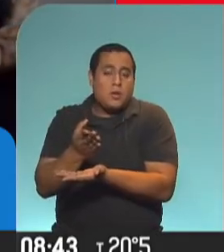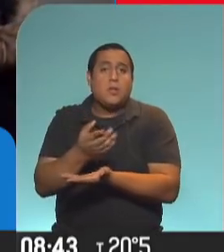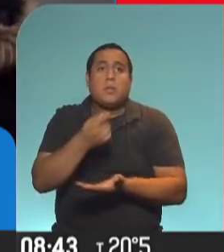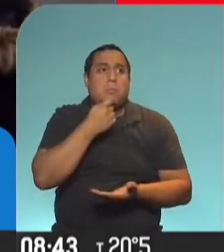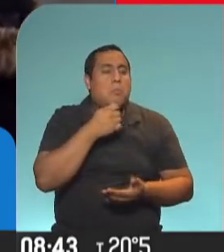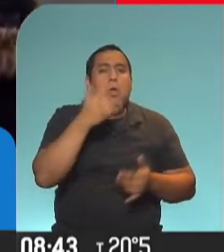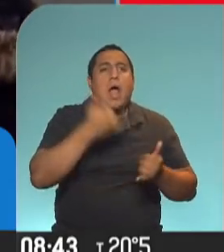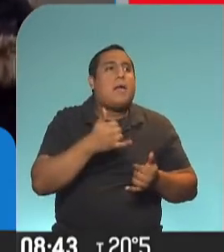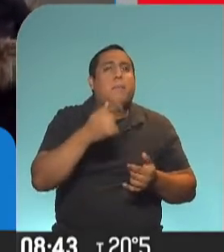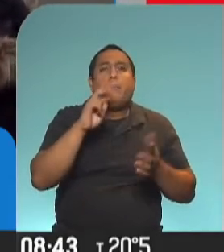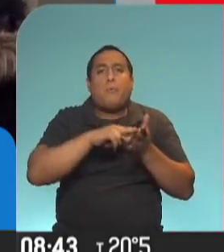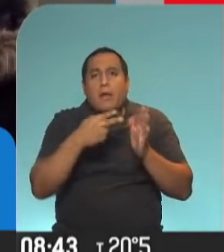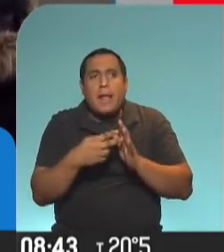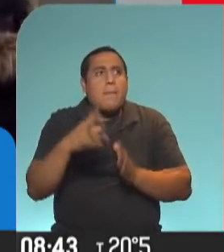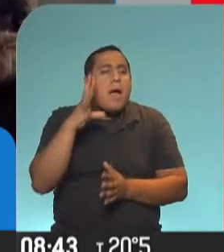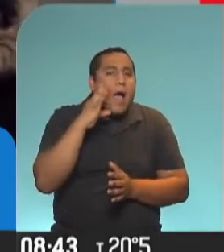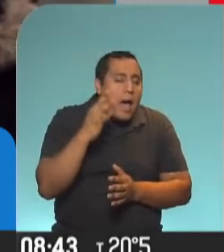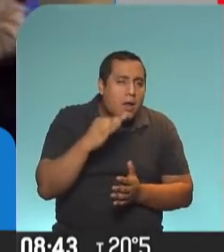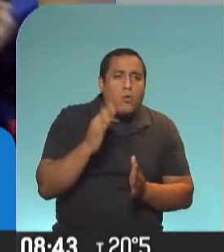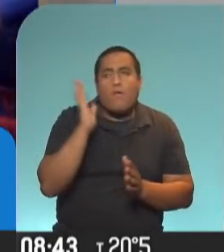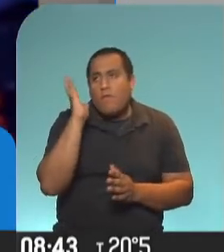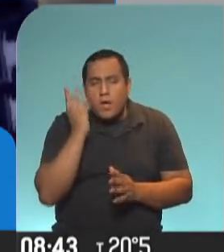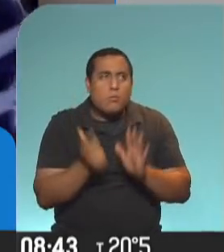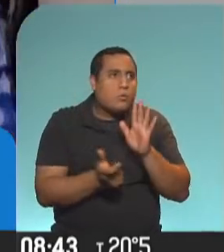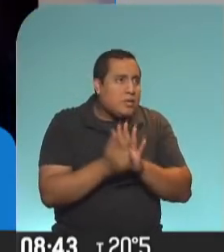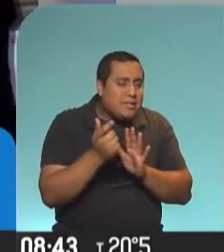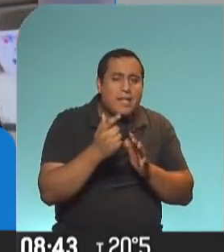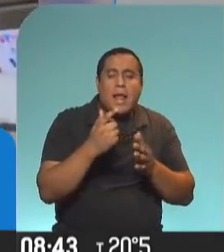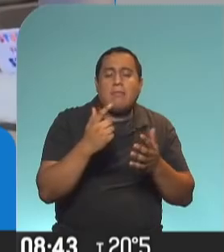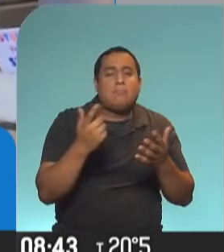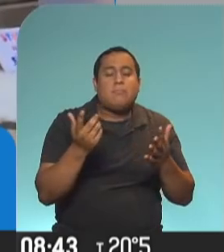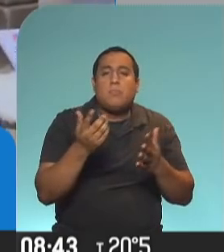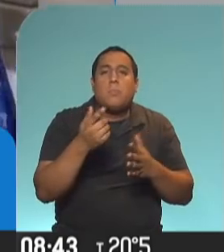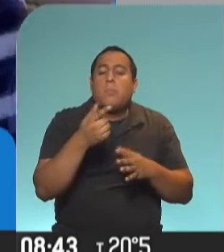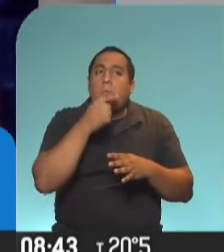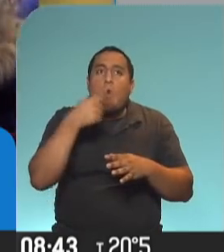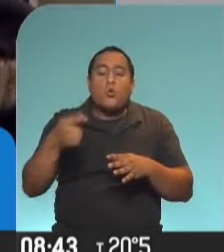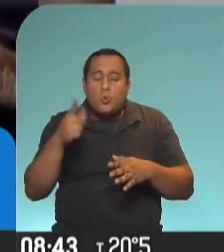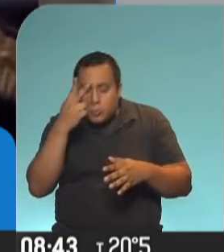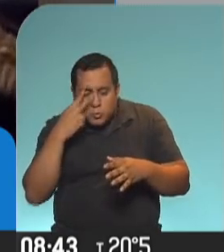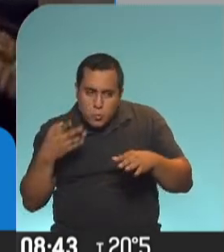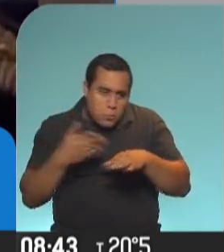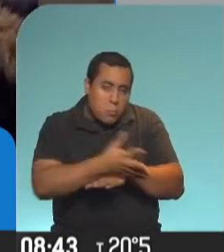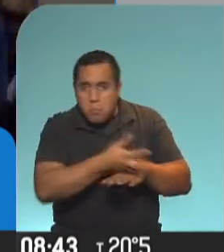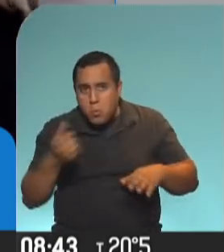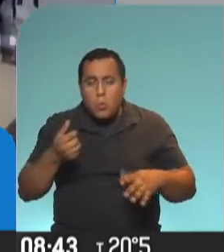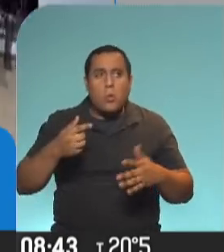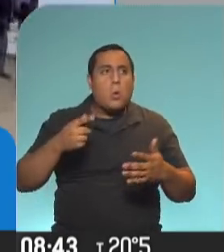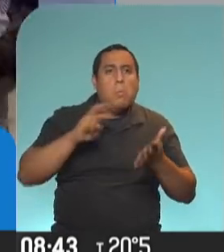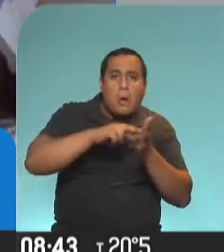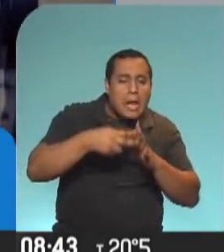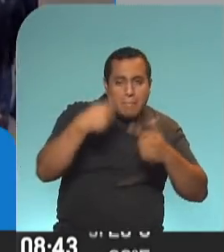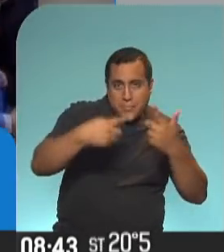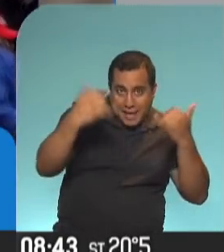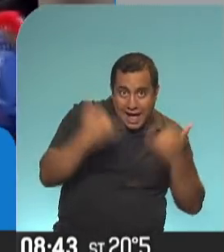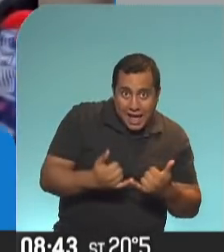edición de contenidos por parte de estas plataformas, en general, estas plataformas suelen delegar, digamos, suelen